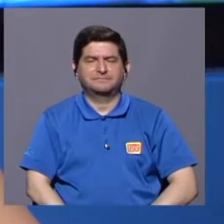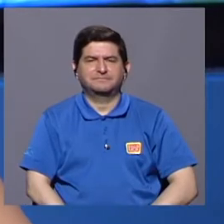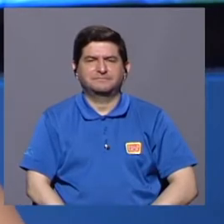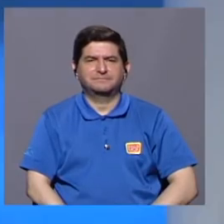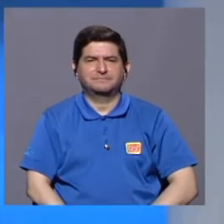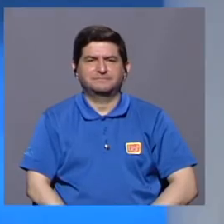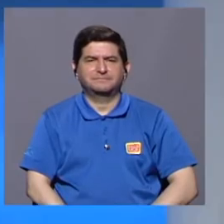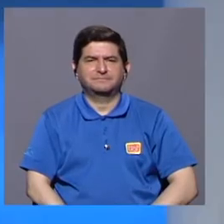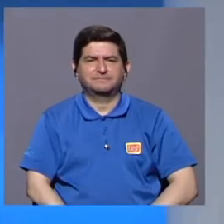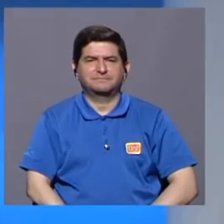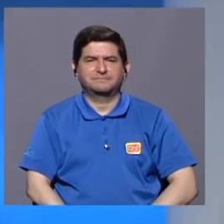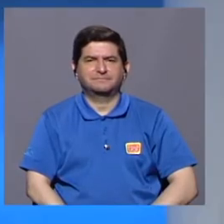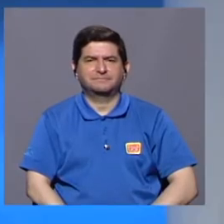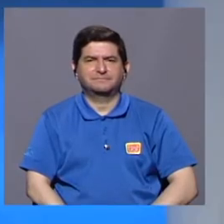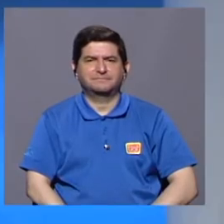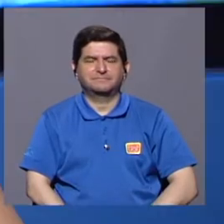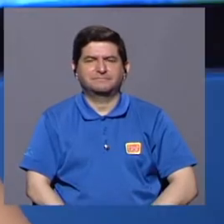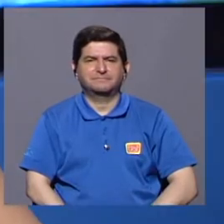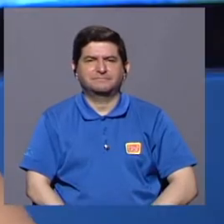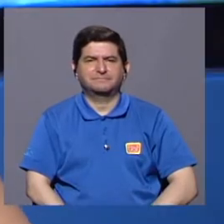Chorotega, Noé Buglé.